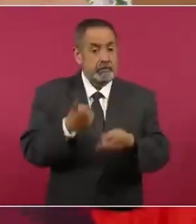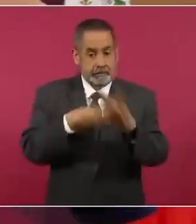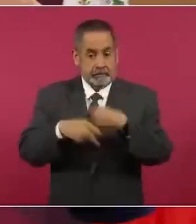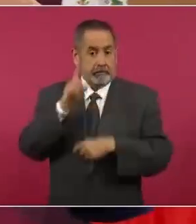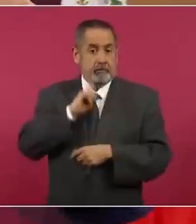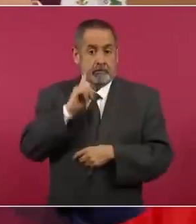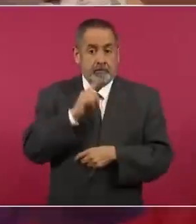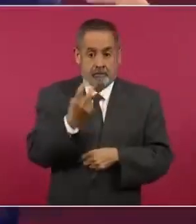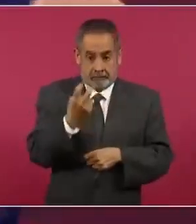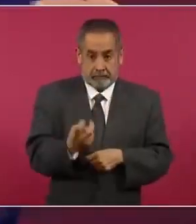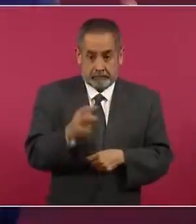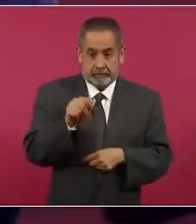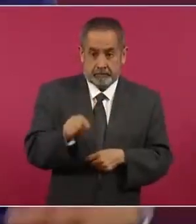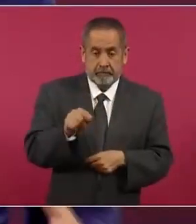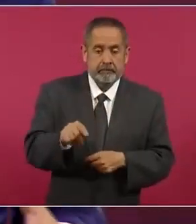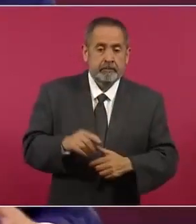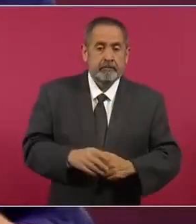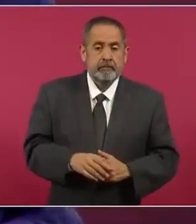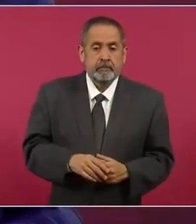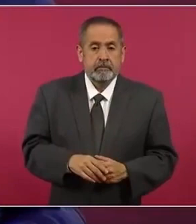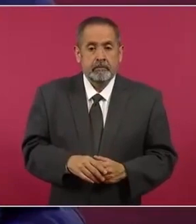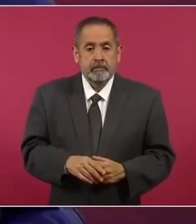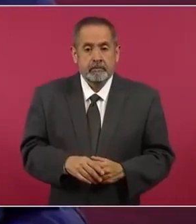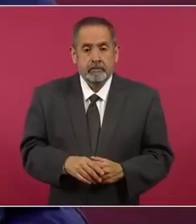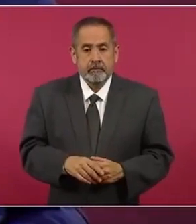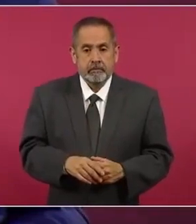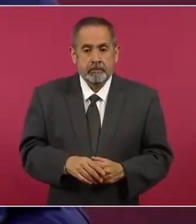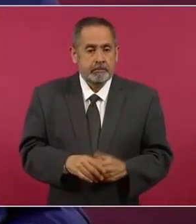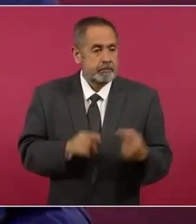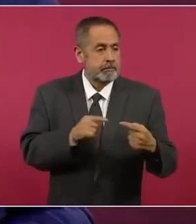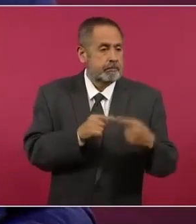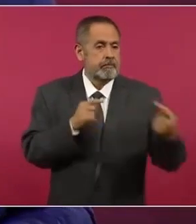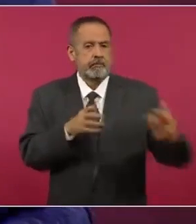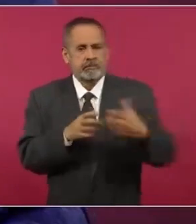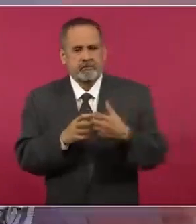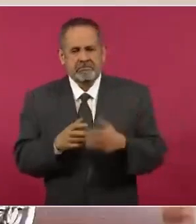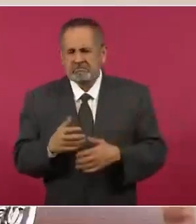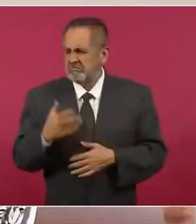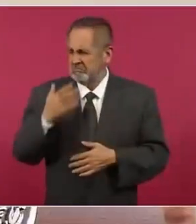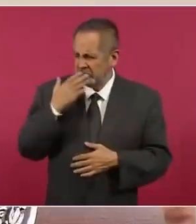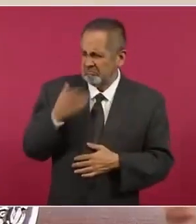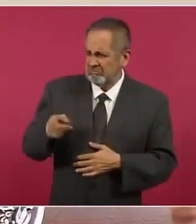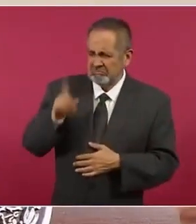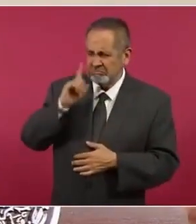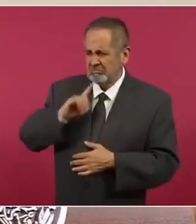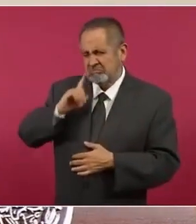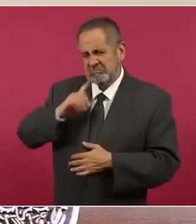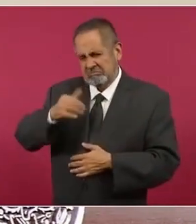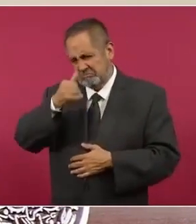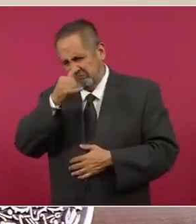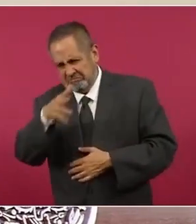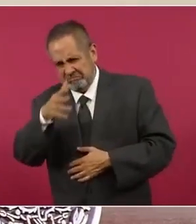vino la compañera los este adversarios nuestros Bravo este